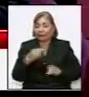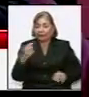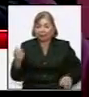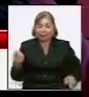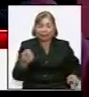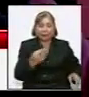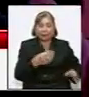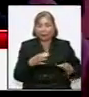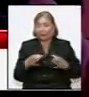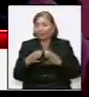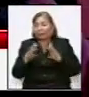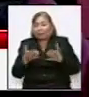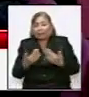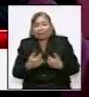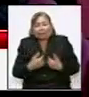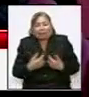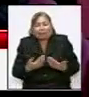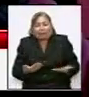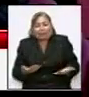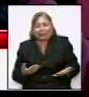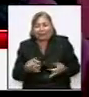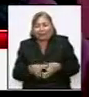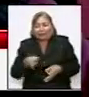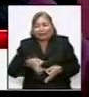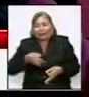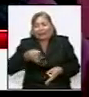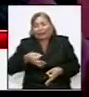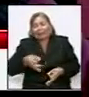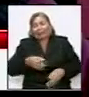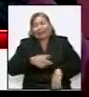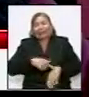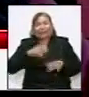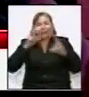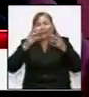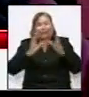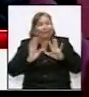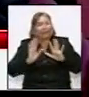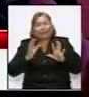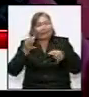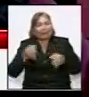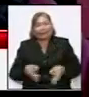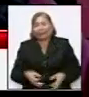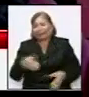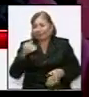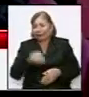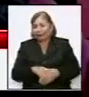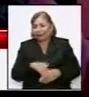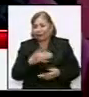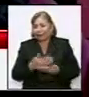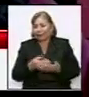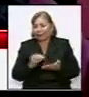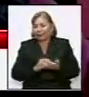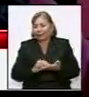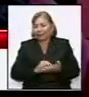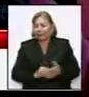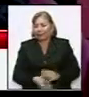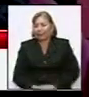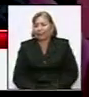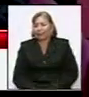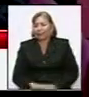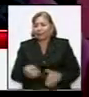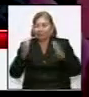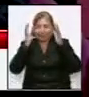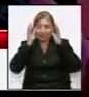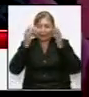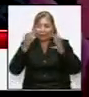artistas no entonces yo creo que dilatar más en temas ya no es justo pasemos al voto con cara de relación de acuerdo a los